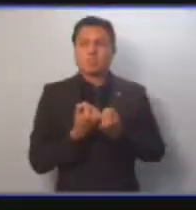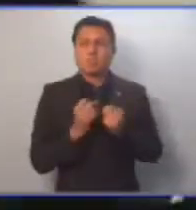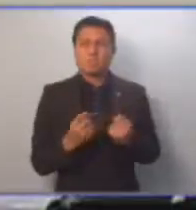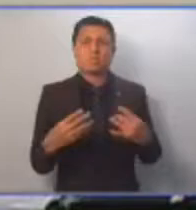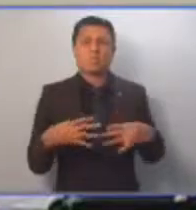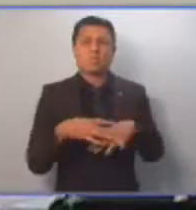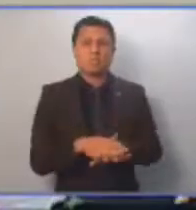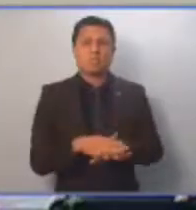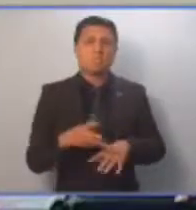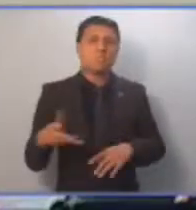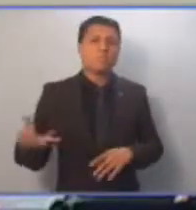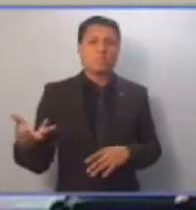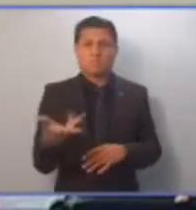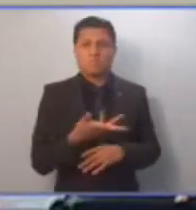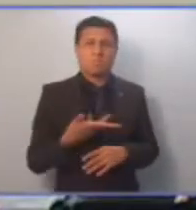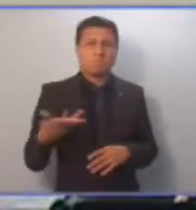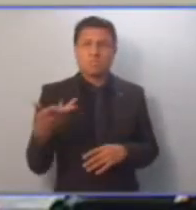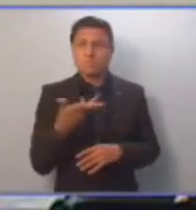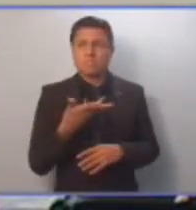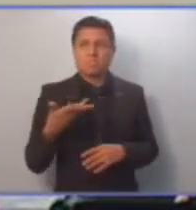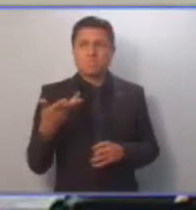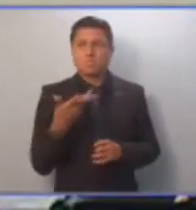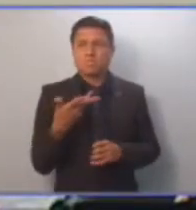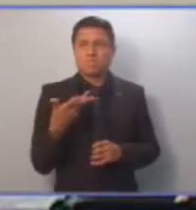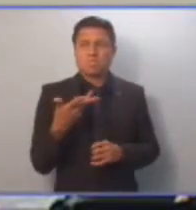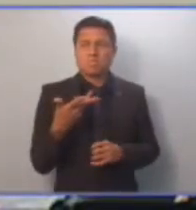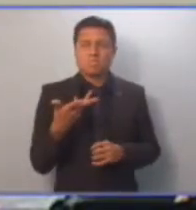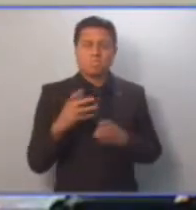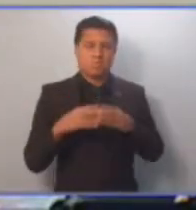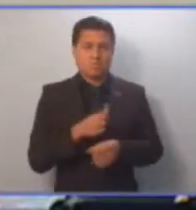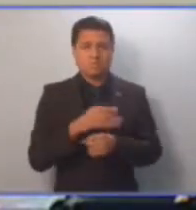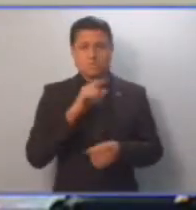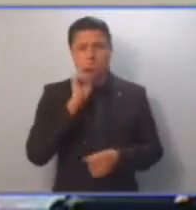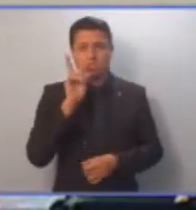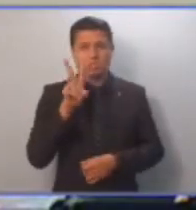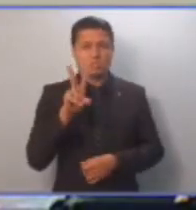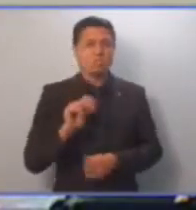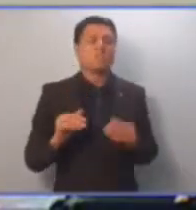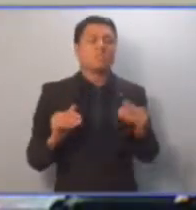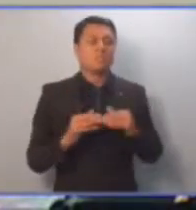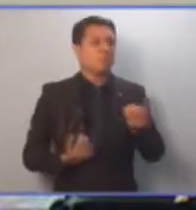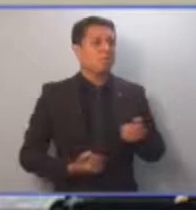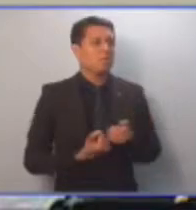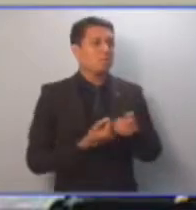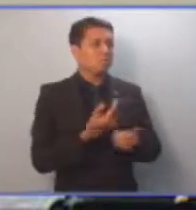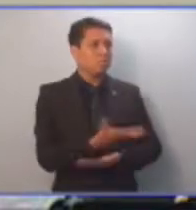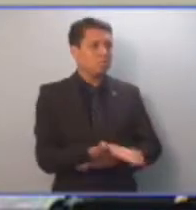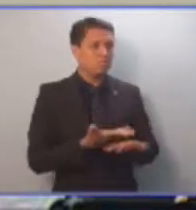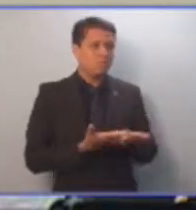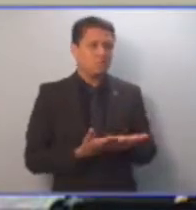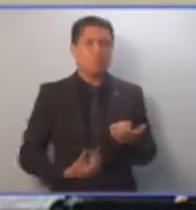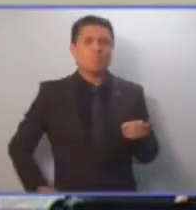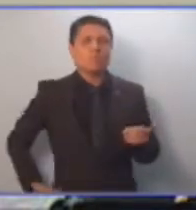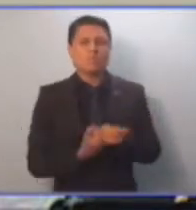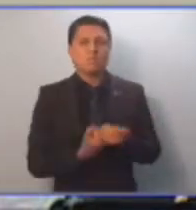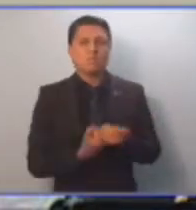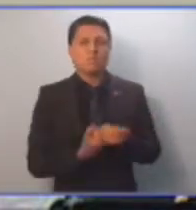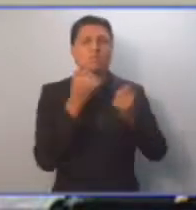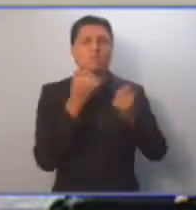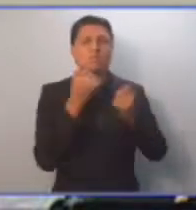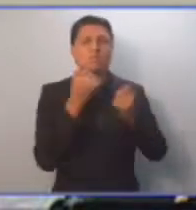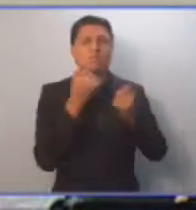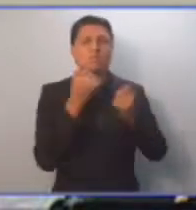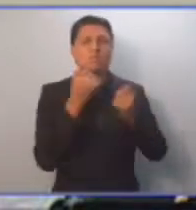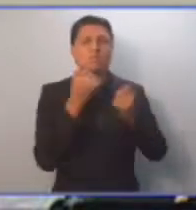incorpore a toda la al grupo parlamentario del FMLN a esta iniciativa. Muchas gracias.